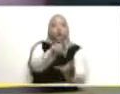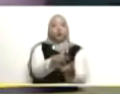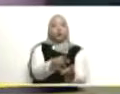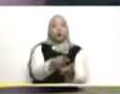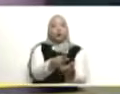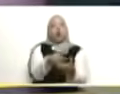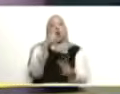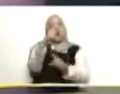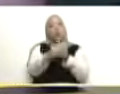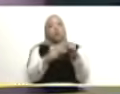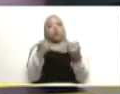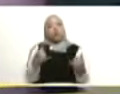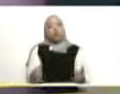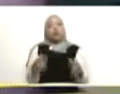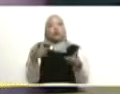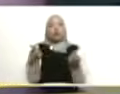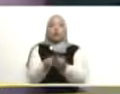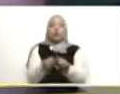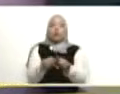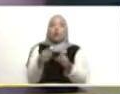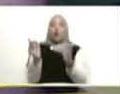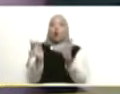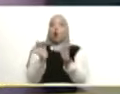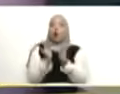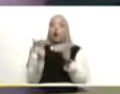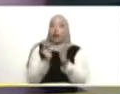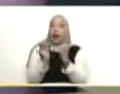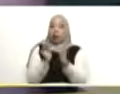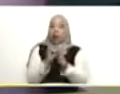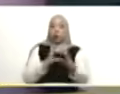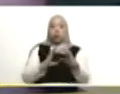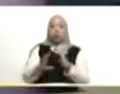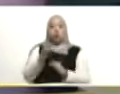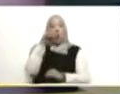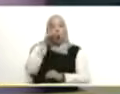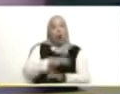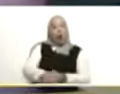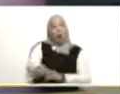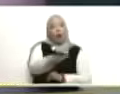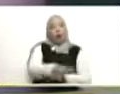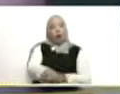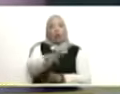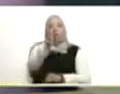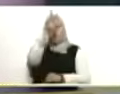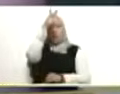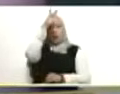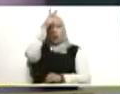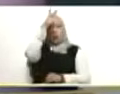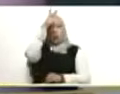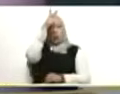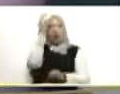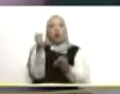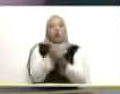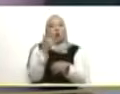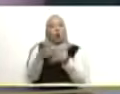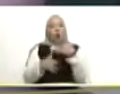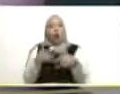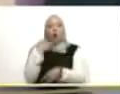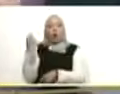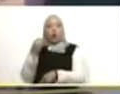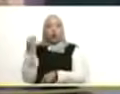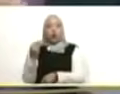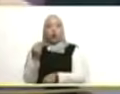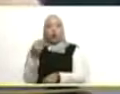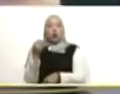circuitos fundamentales para que estén interconectados. Y entonces nosotros podamos decir, en Falcón, esta es una zona juventud, y esa zona